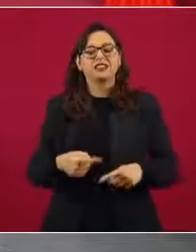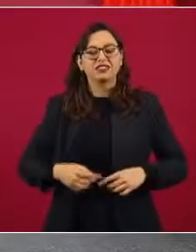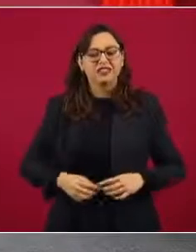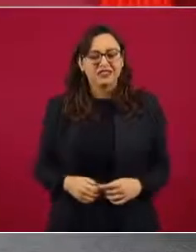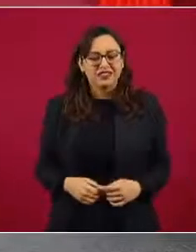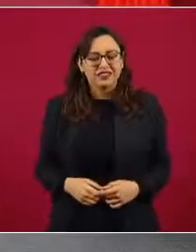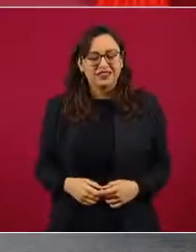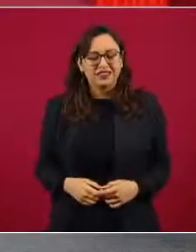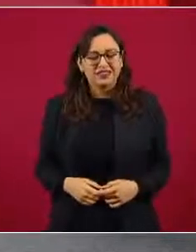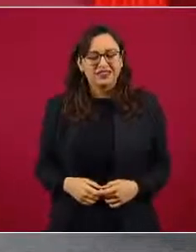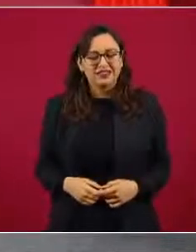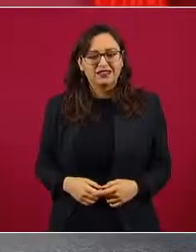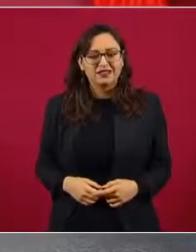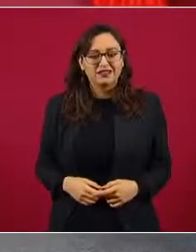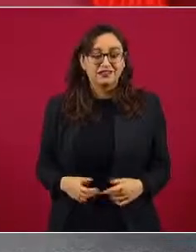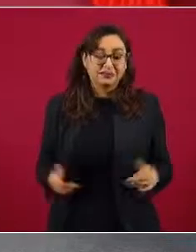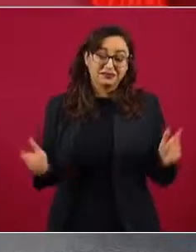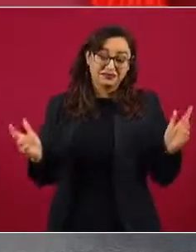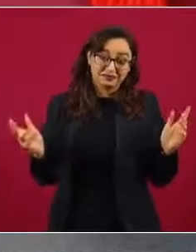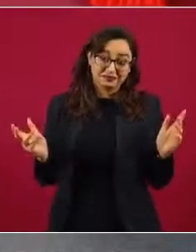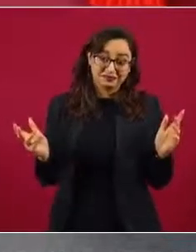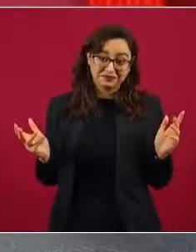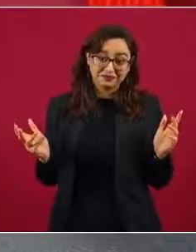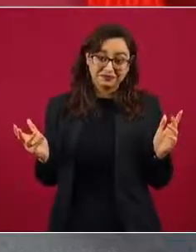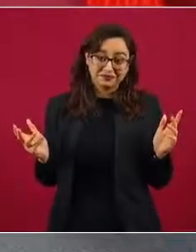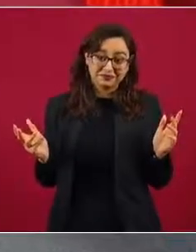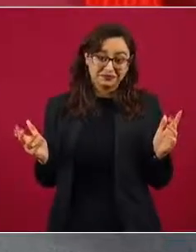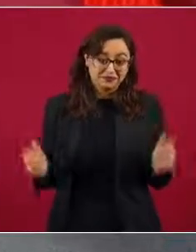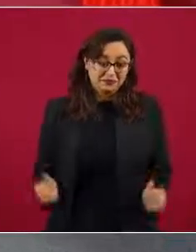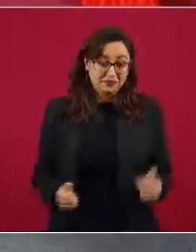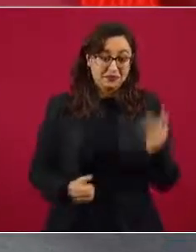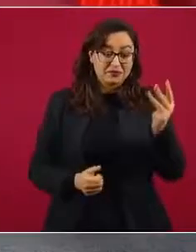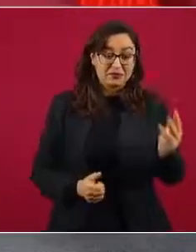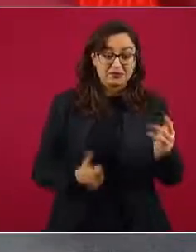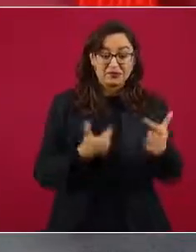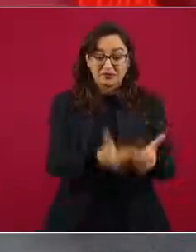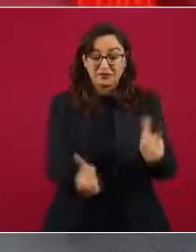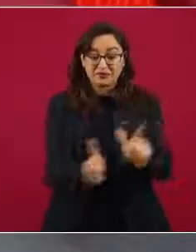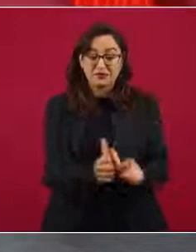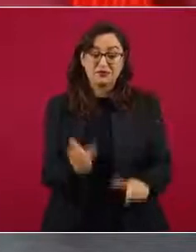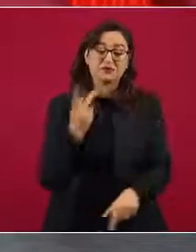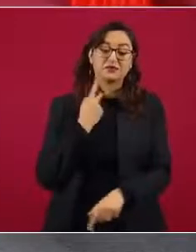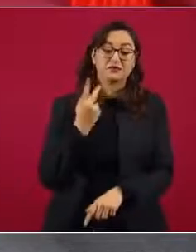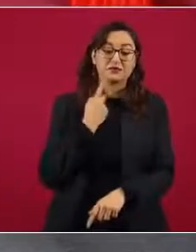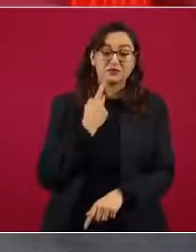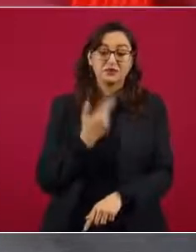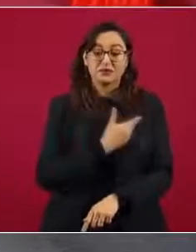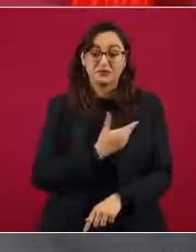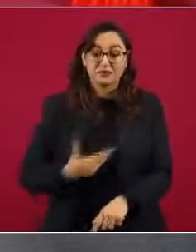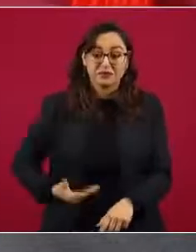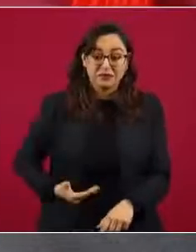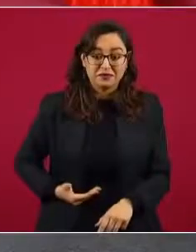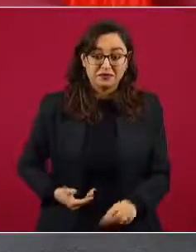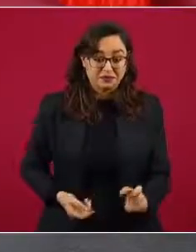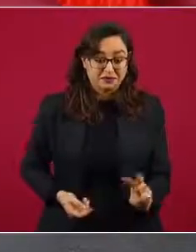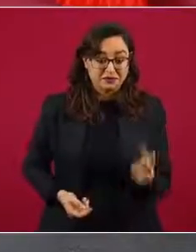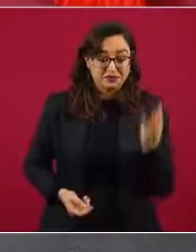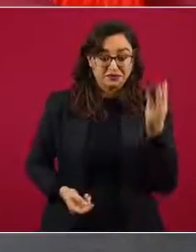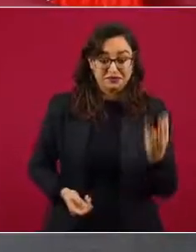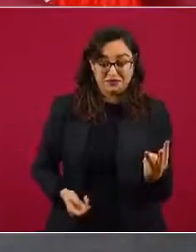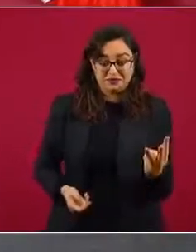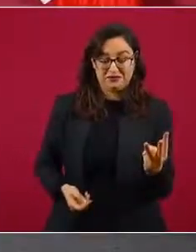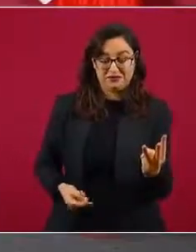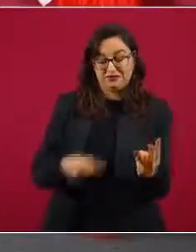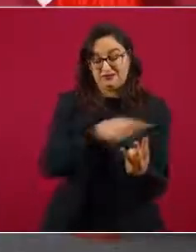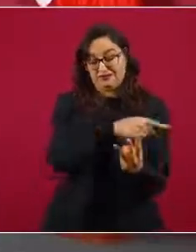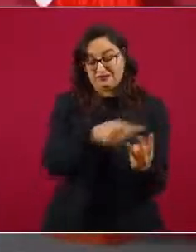Están los presidentes de los 3 partidos y Claudio y el de la Coparmex.